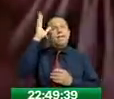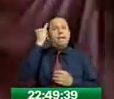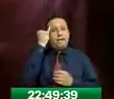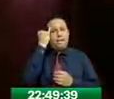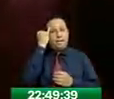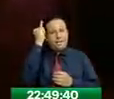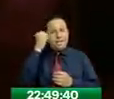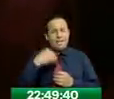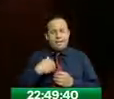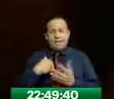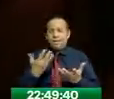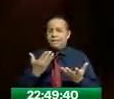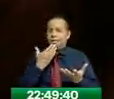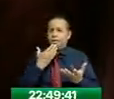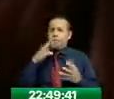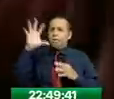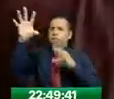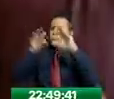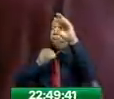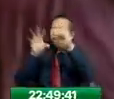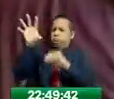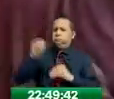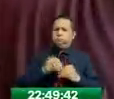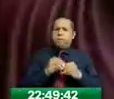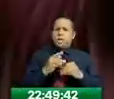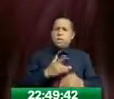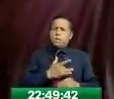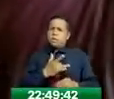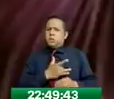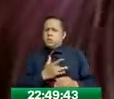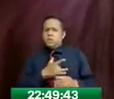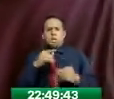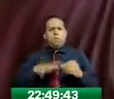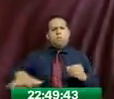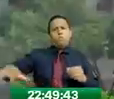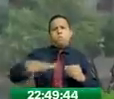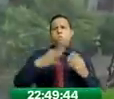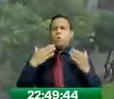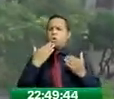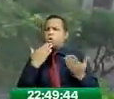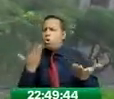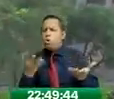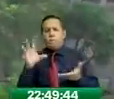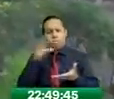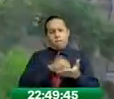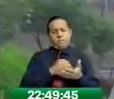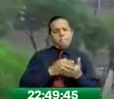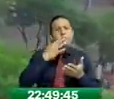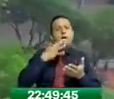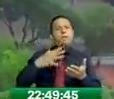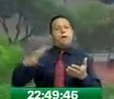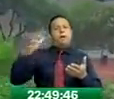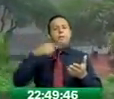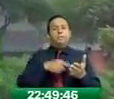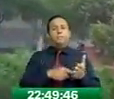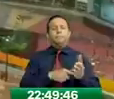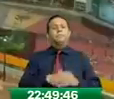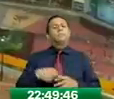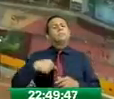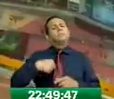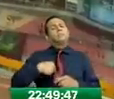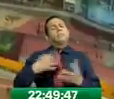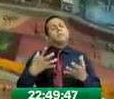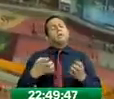canción con todo ese sentimiento, con todos los atributos que tiene la ciudad. Además comentó que extraña recorrer las calles